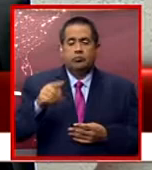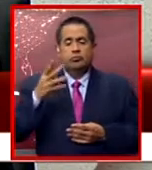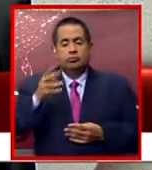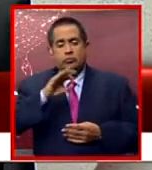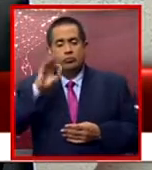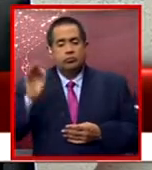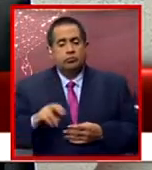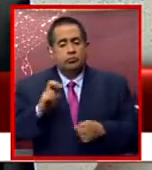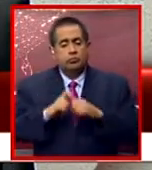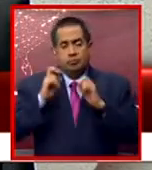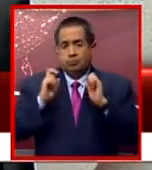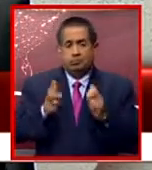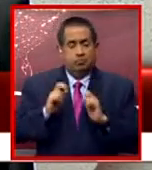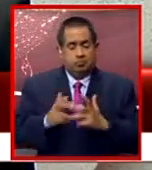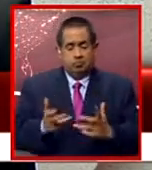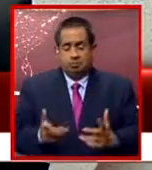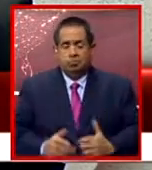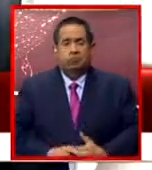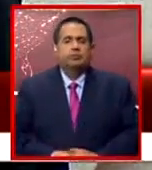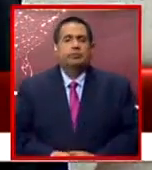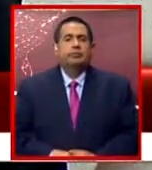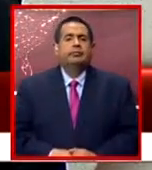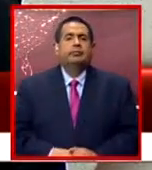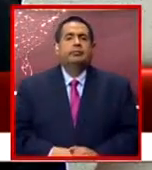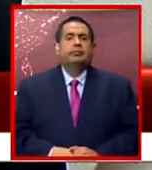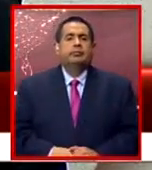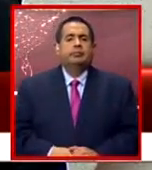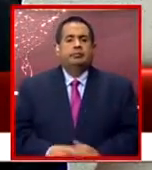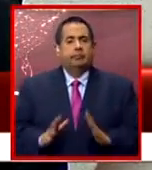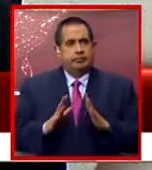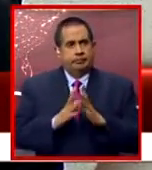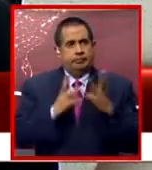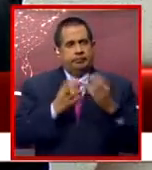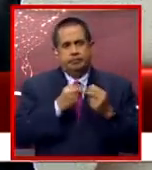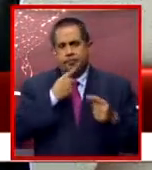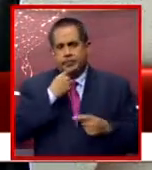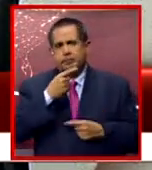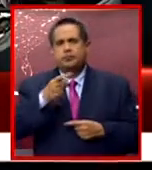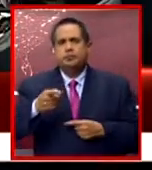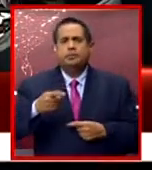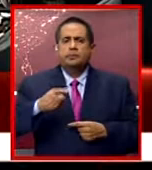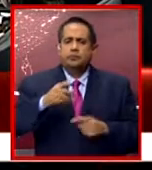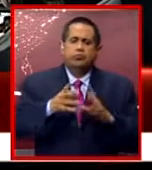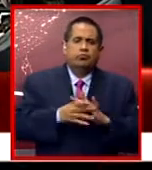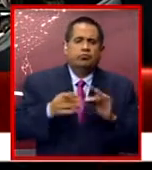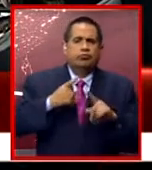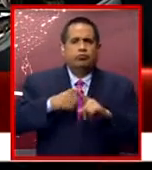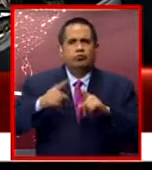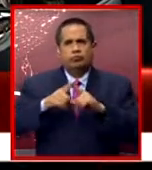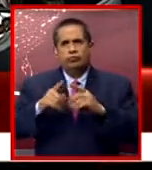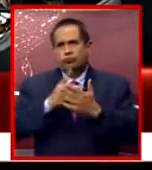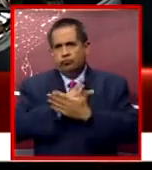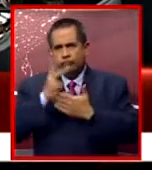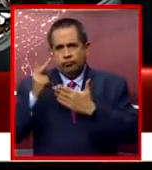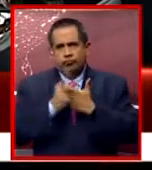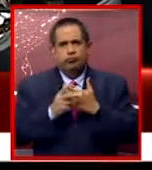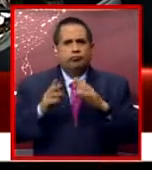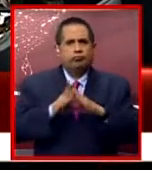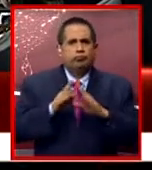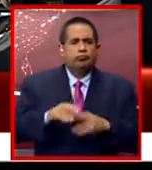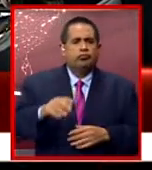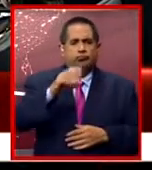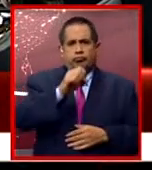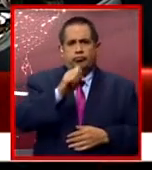99.4% en Chiapas. En su intervención, el funcionario también se refirió a los diversos programas ejecutados por la